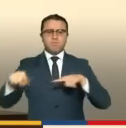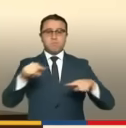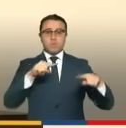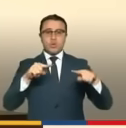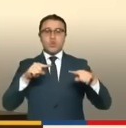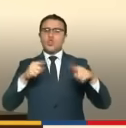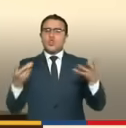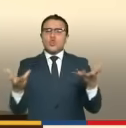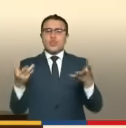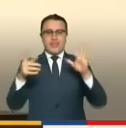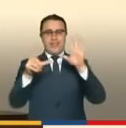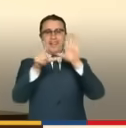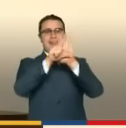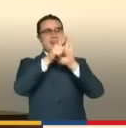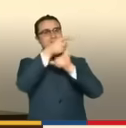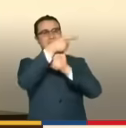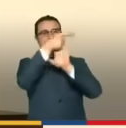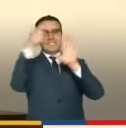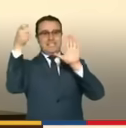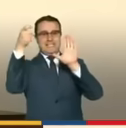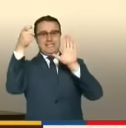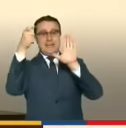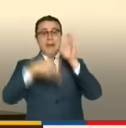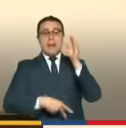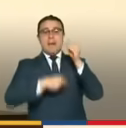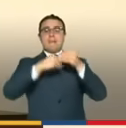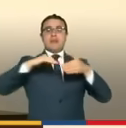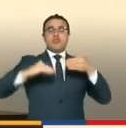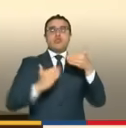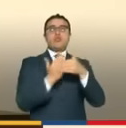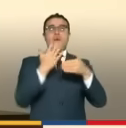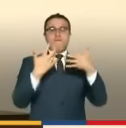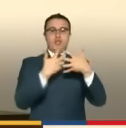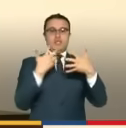100 conjuntamente con un nuevo sistema de salud.